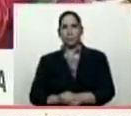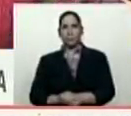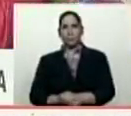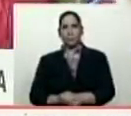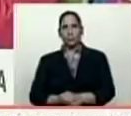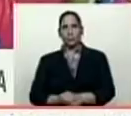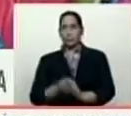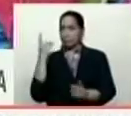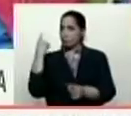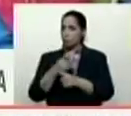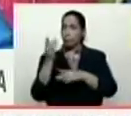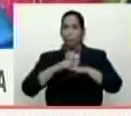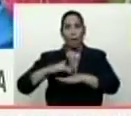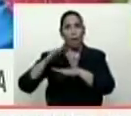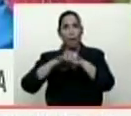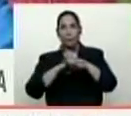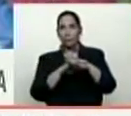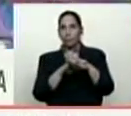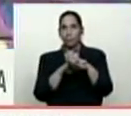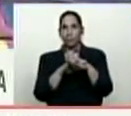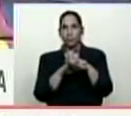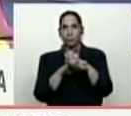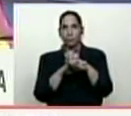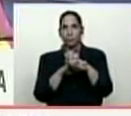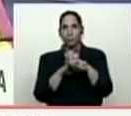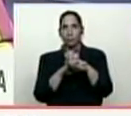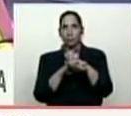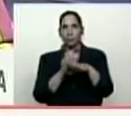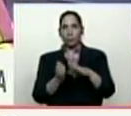son así, eso tiene que ocurrir.